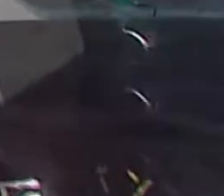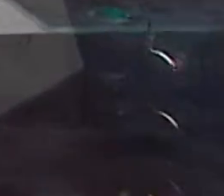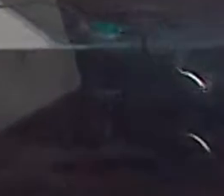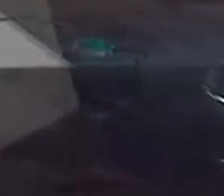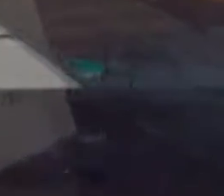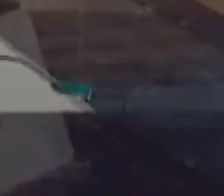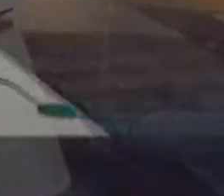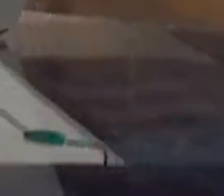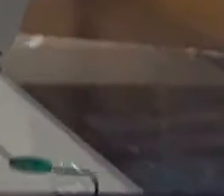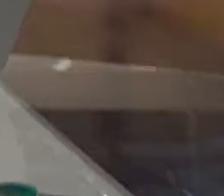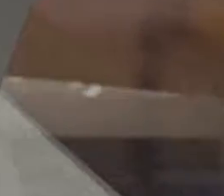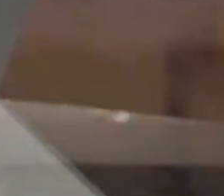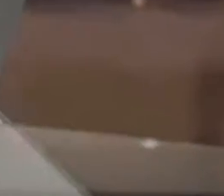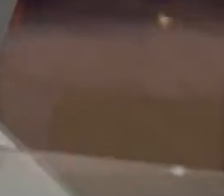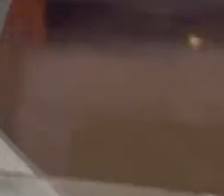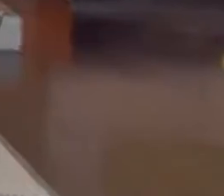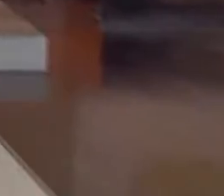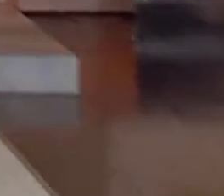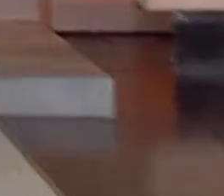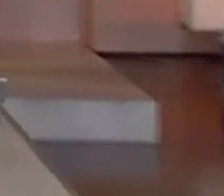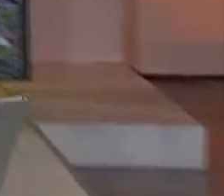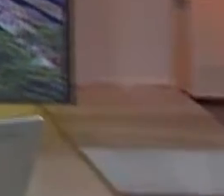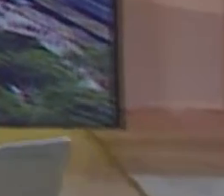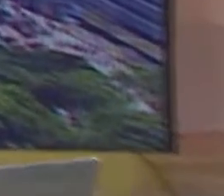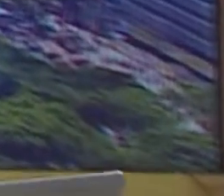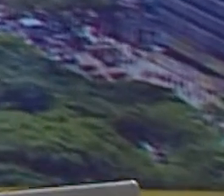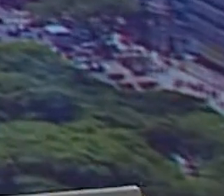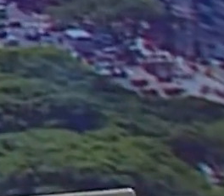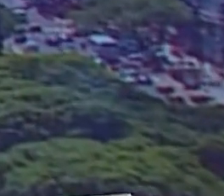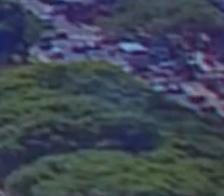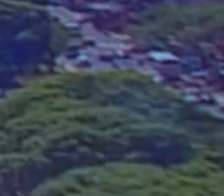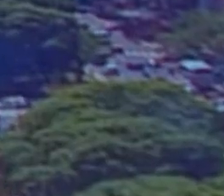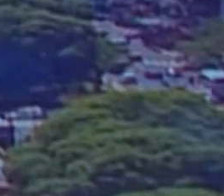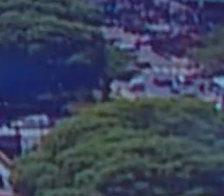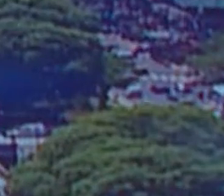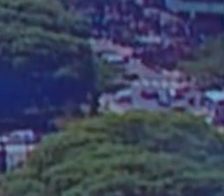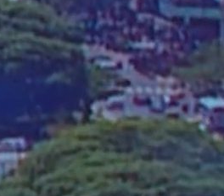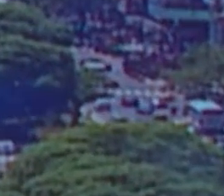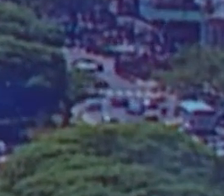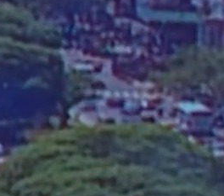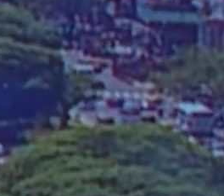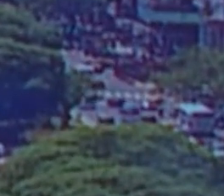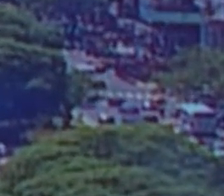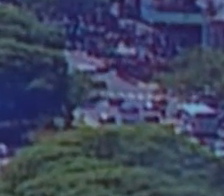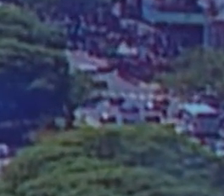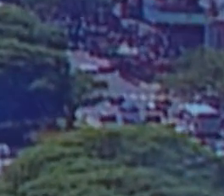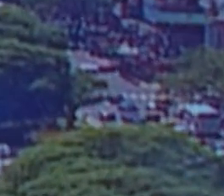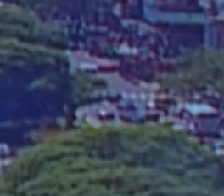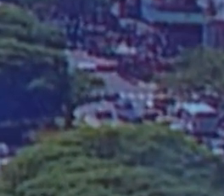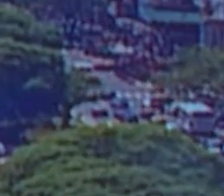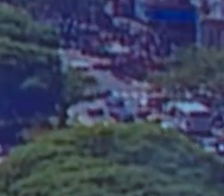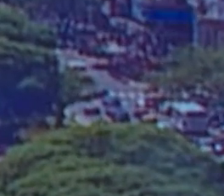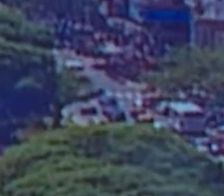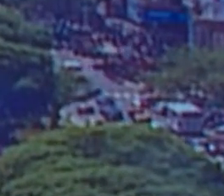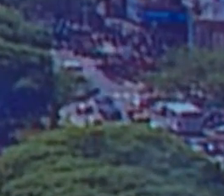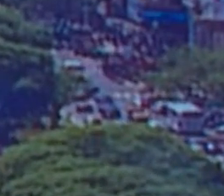para diputados hay una modificación del código penal para accidentes viales situaciones que uno entiende que son obvias pero que no lo eran hasta el momento como por ejemplo abandonar a